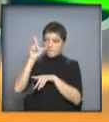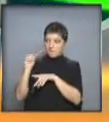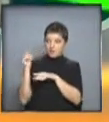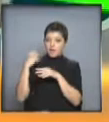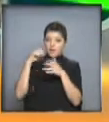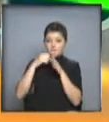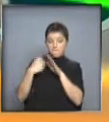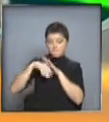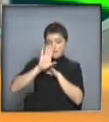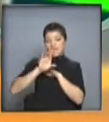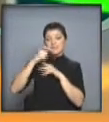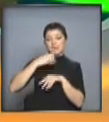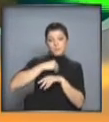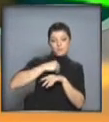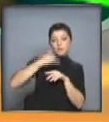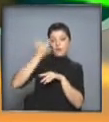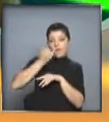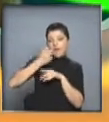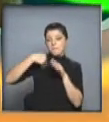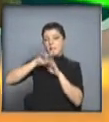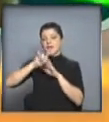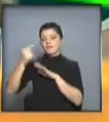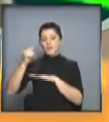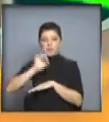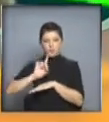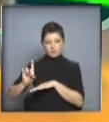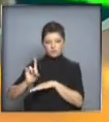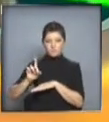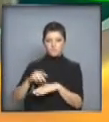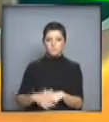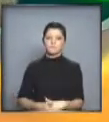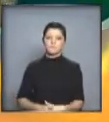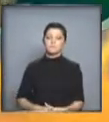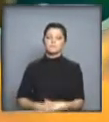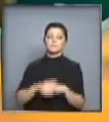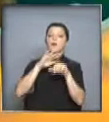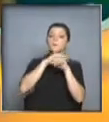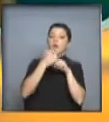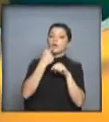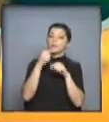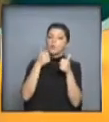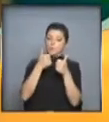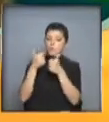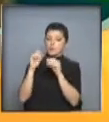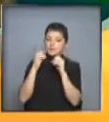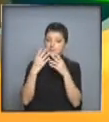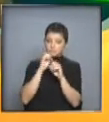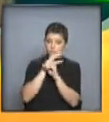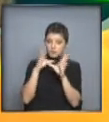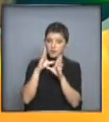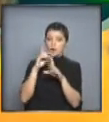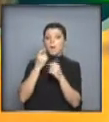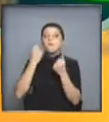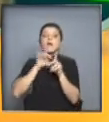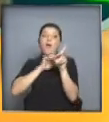convicción, porque le gusta, porque tiene su ideología, porque tiene sus ideales bien marcados. Claro. Pero lastimosamente siempre están los vivos de siempre